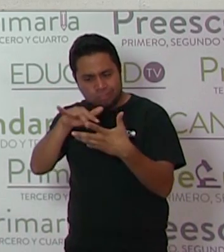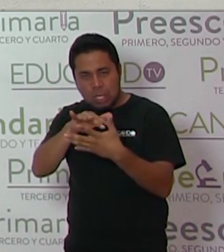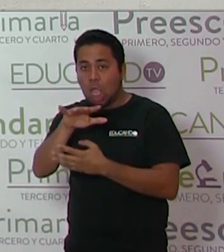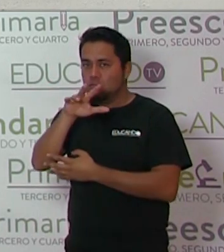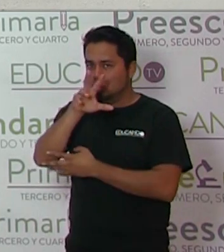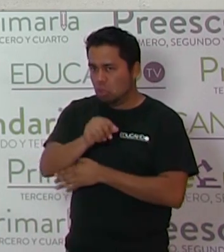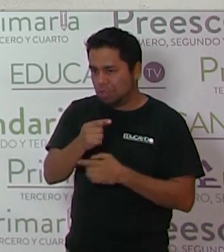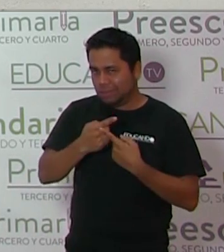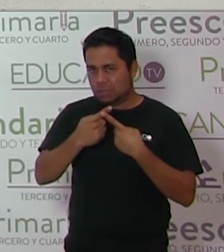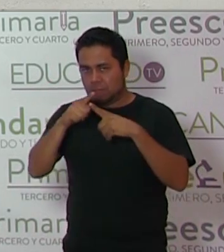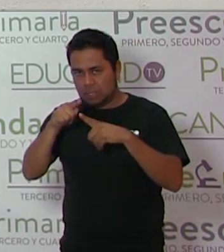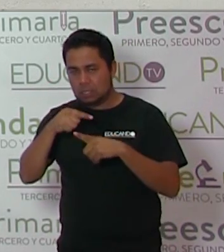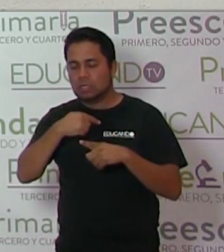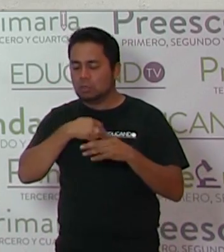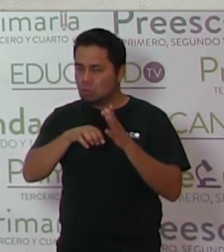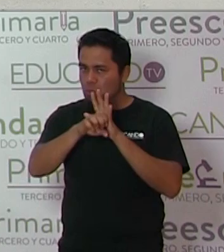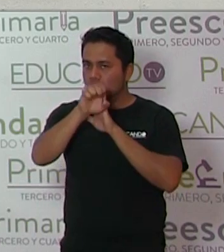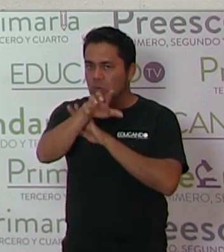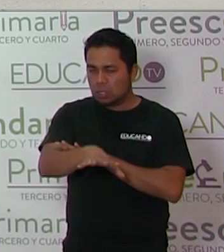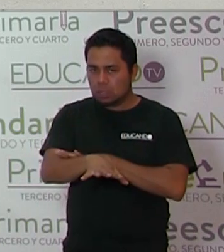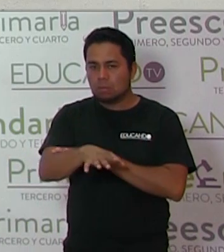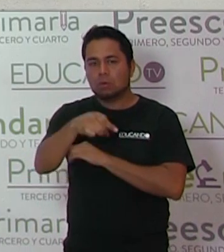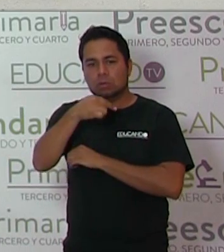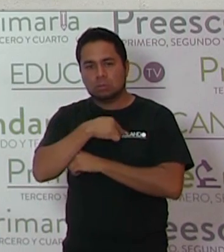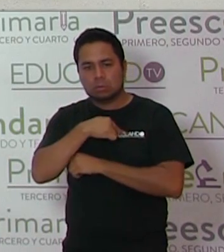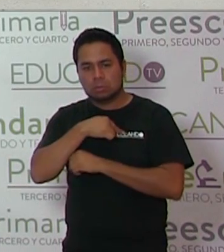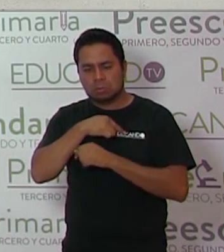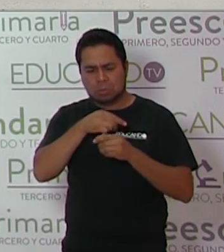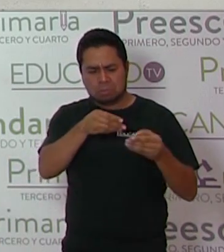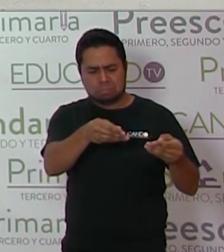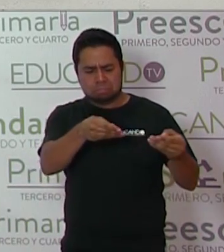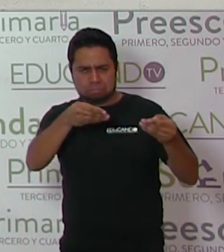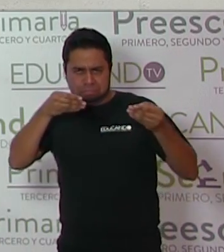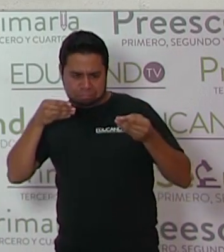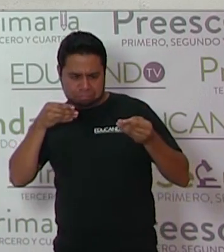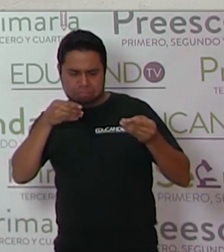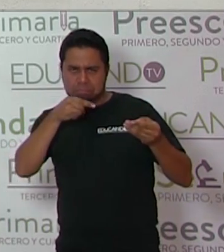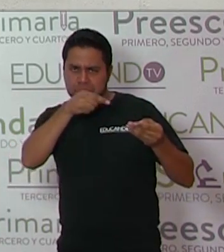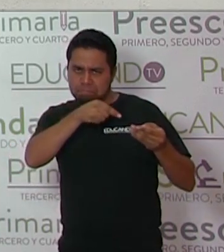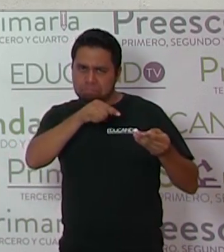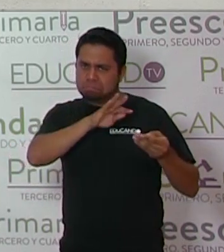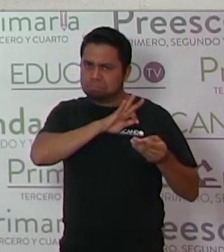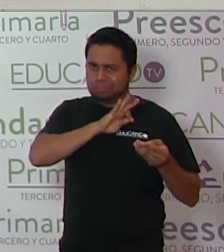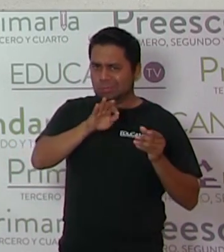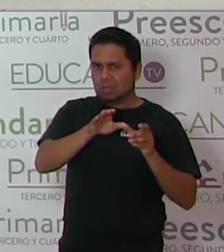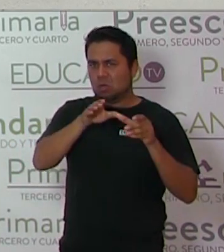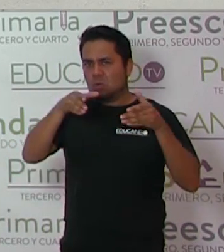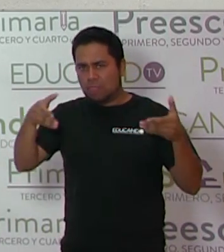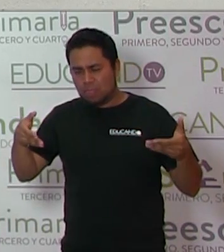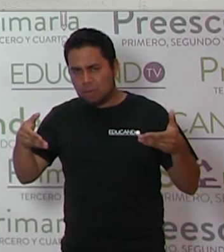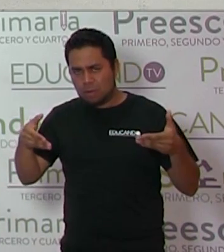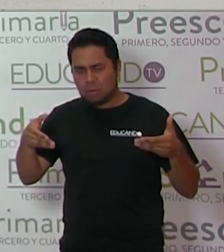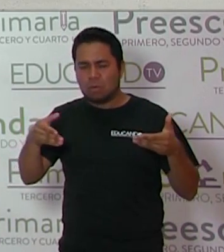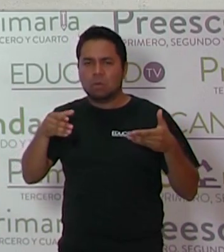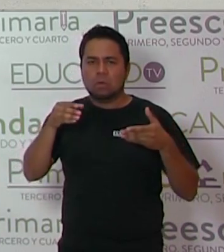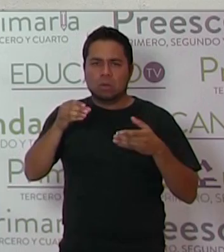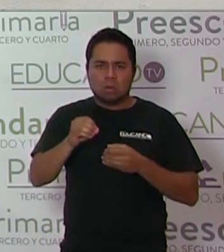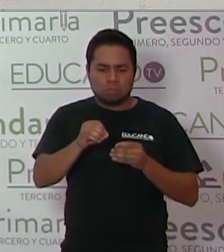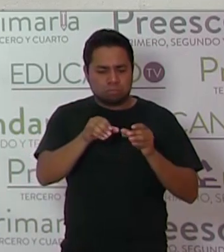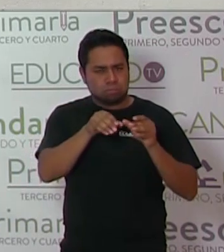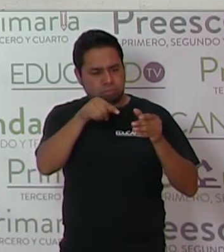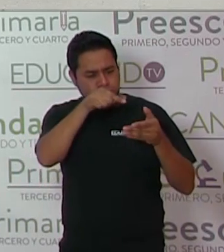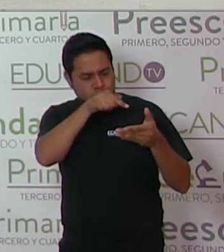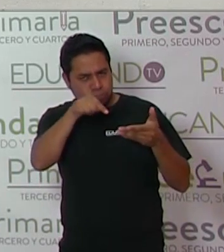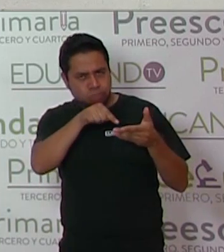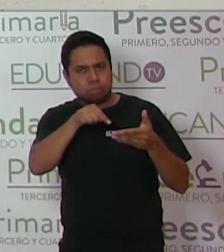lee, porque yo puedo tomar una narración que puede ser un cuento o puede